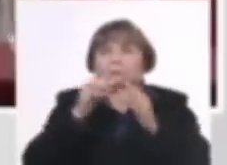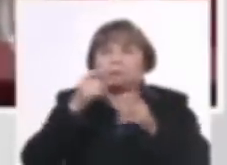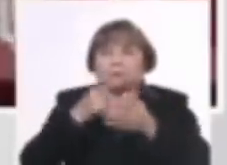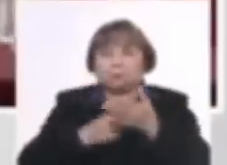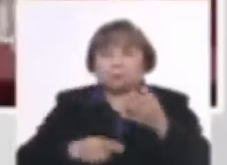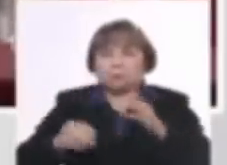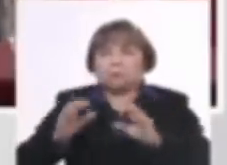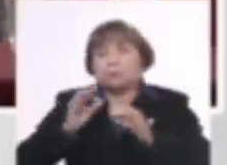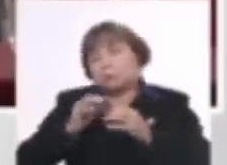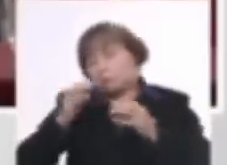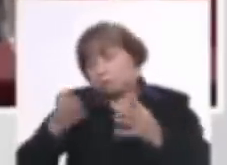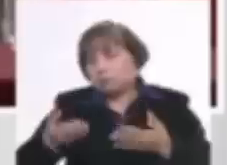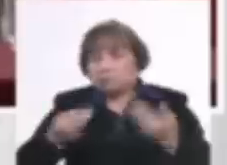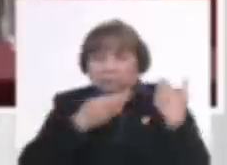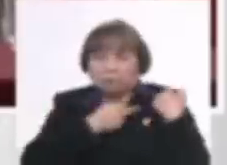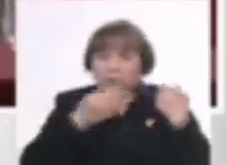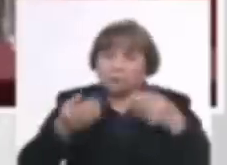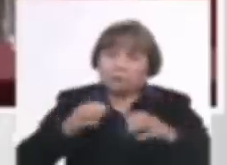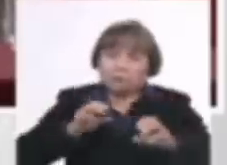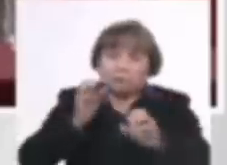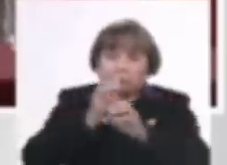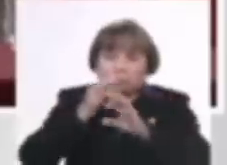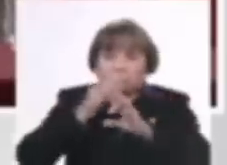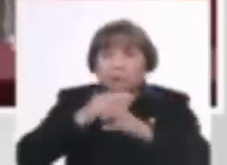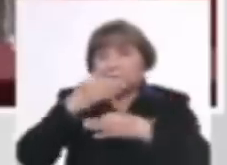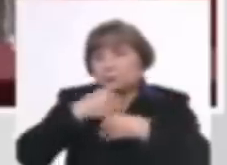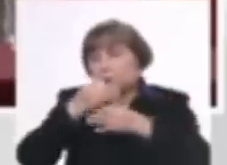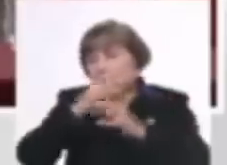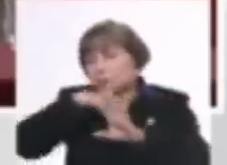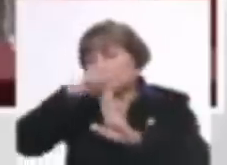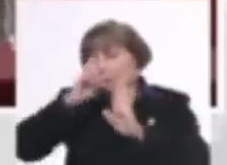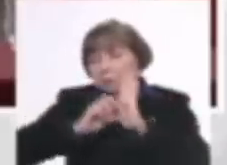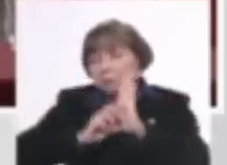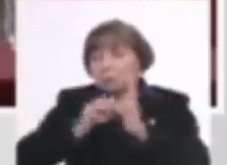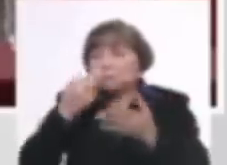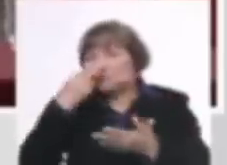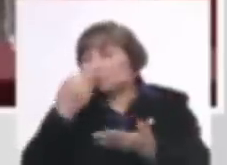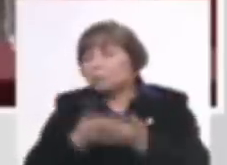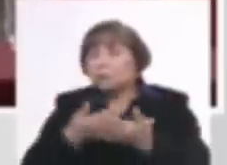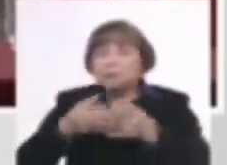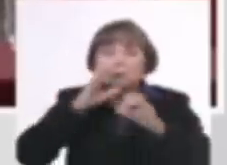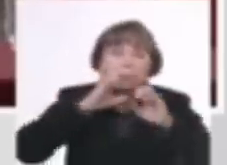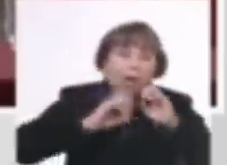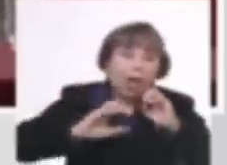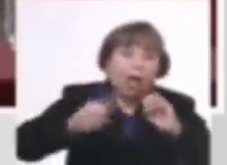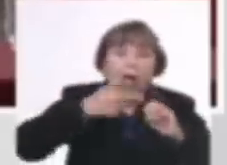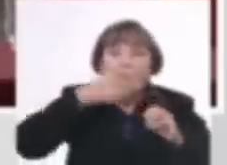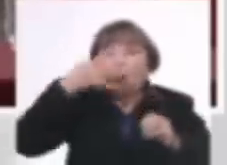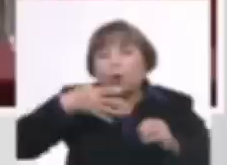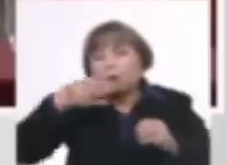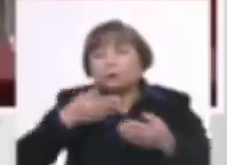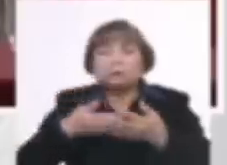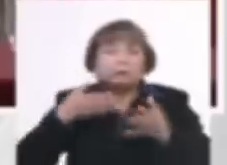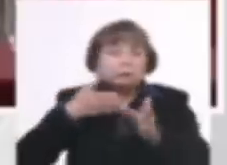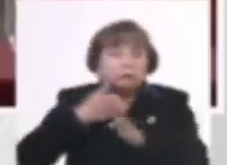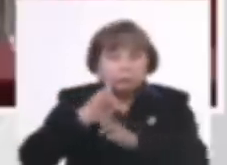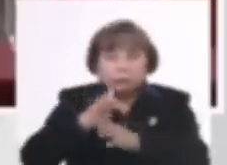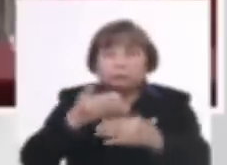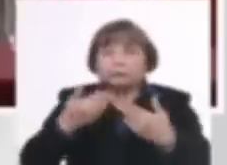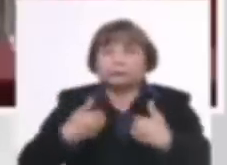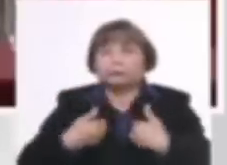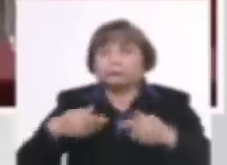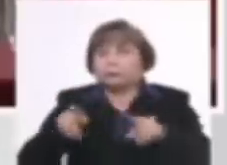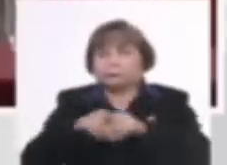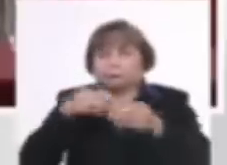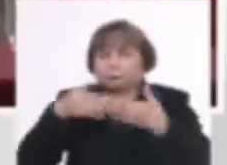uno de los ministerios, claro, que se encarga de hacer los proyectos de saneamiento a través de la dirección que se tenga,